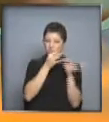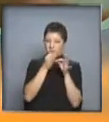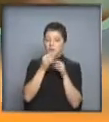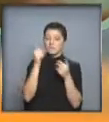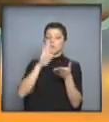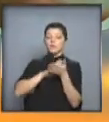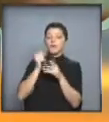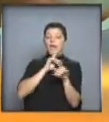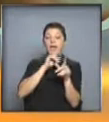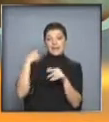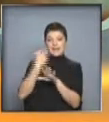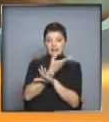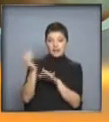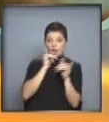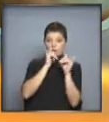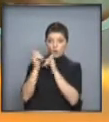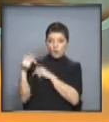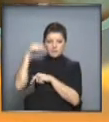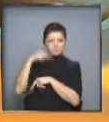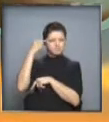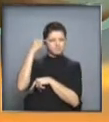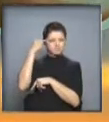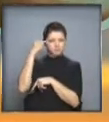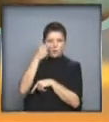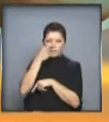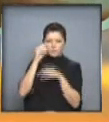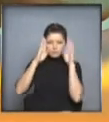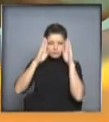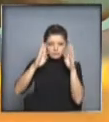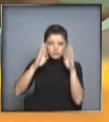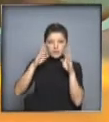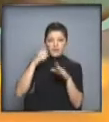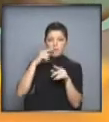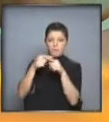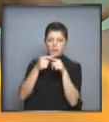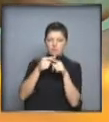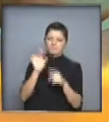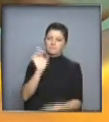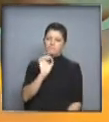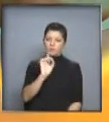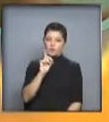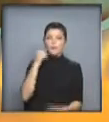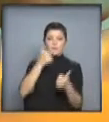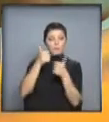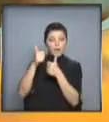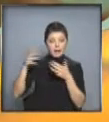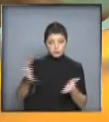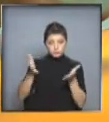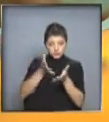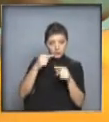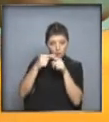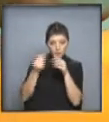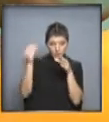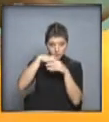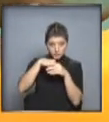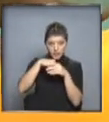gran cantidad de chicos hoy por hoy no están pensando en la política. Es buenísimo que se hagan cosas para incentivarlo, pero la realidad es que no pasa. El